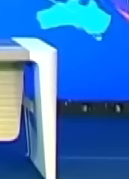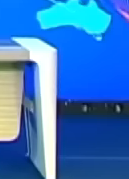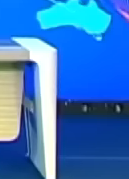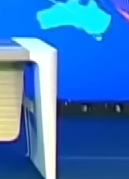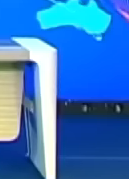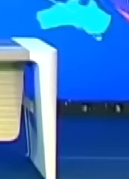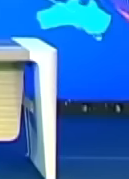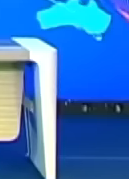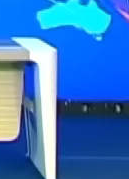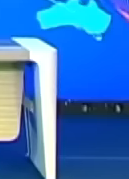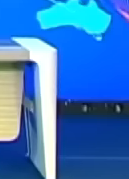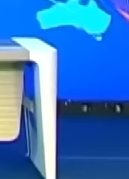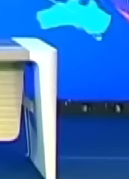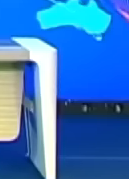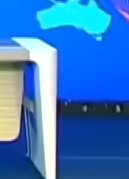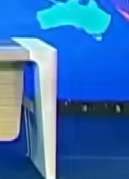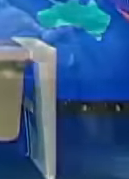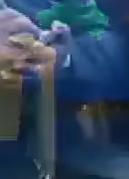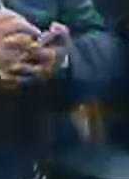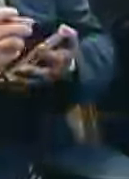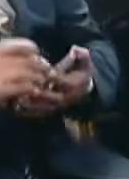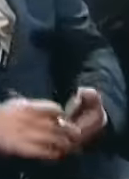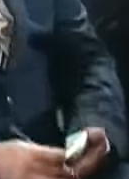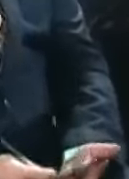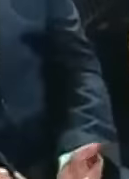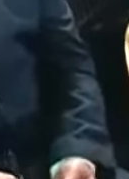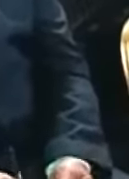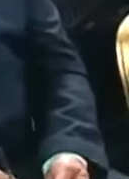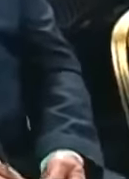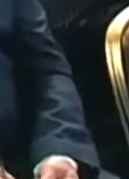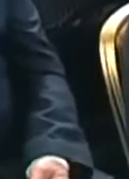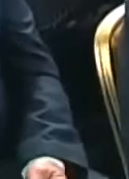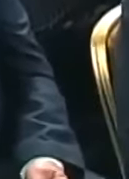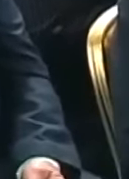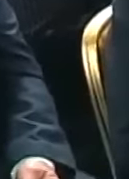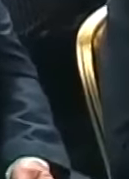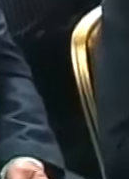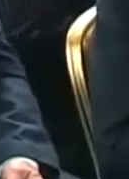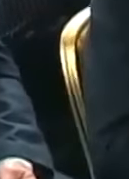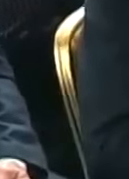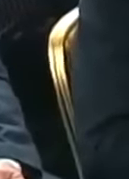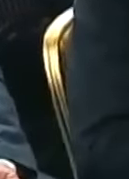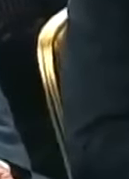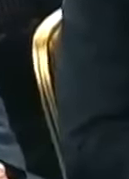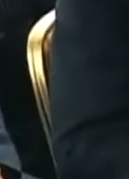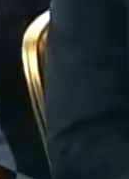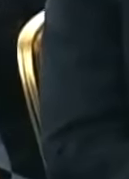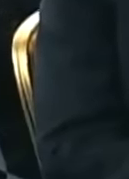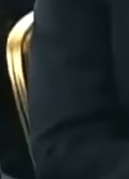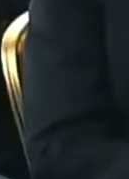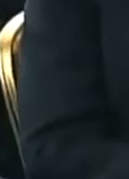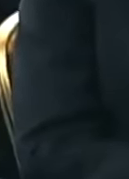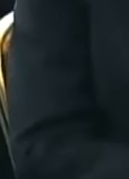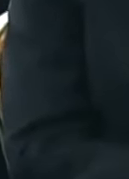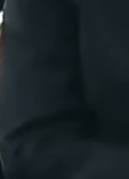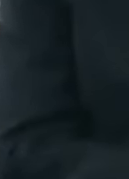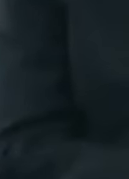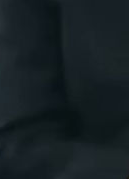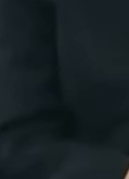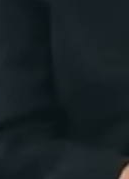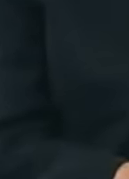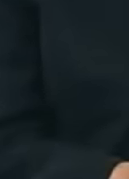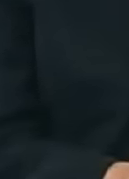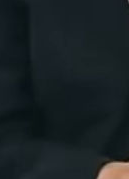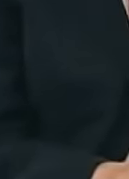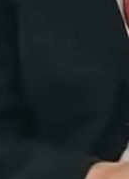dando una batalla histórica por su derecho a existir, por su derecho a la paz, por su